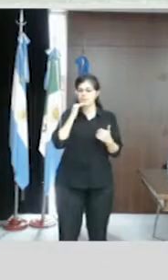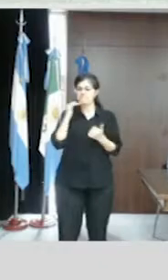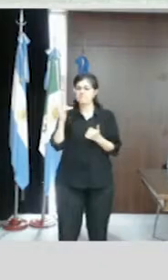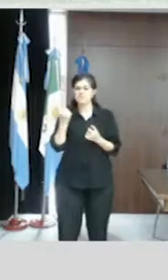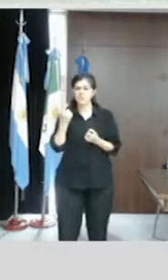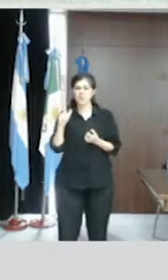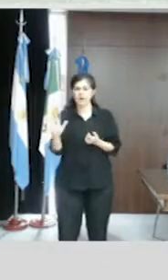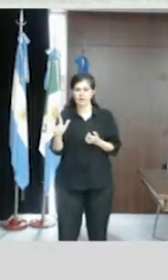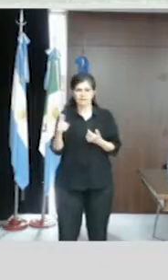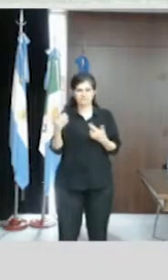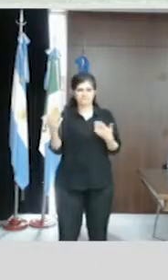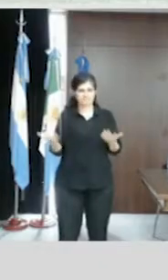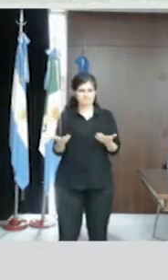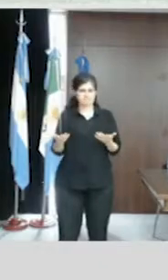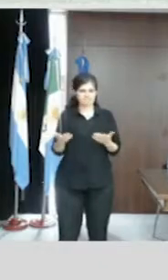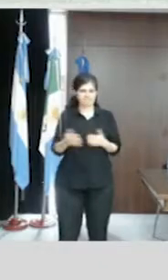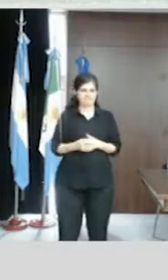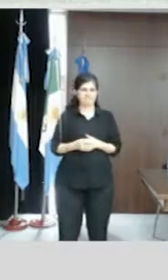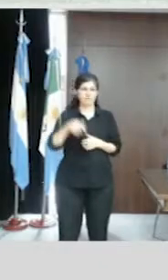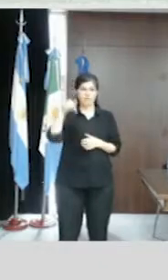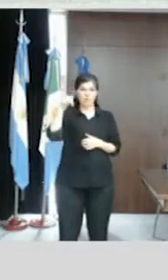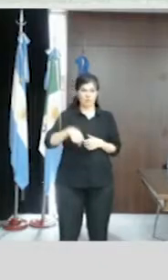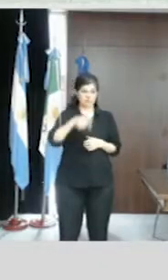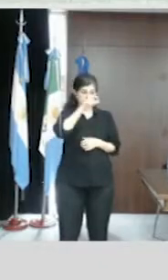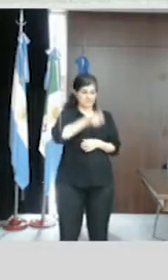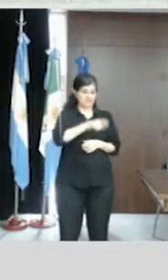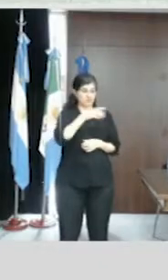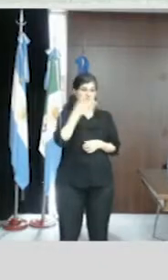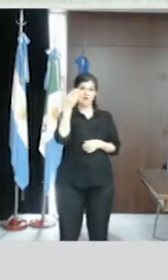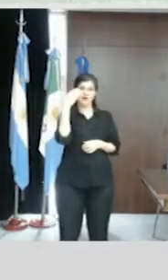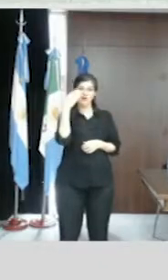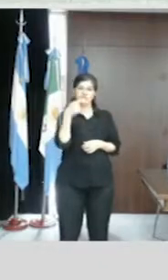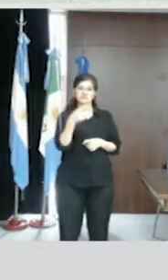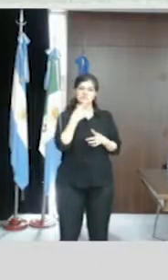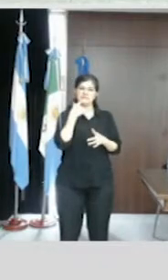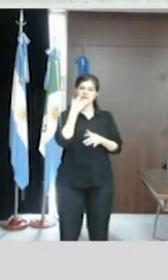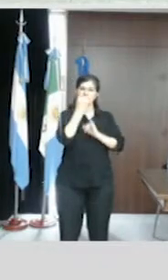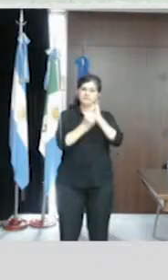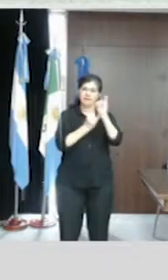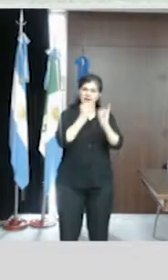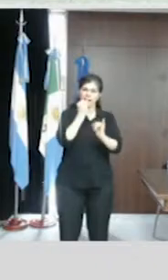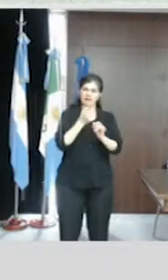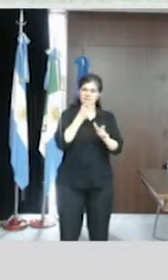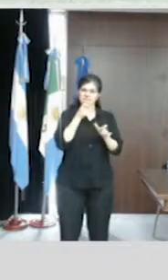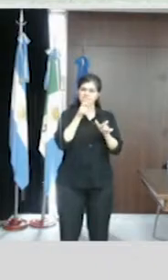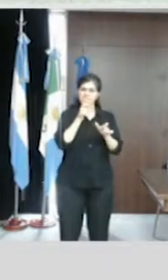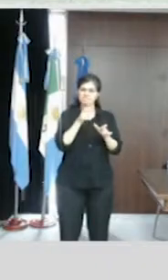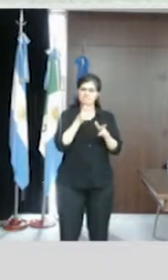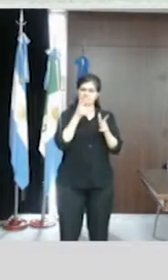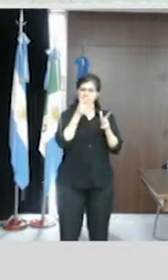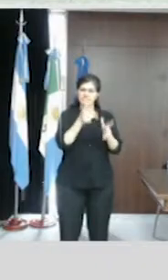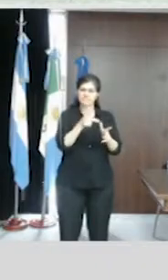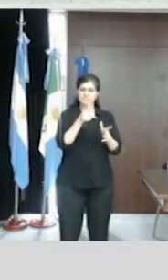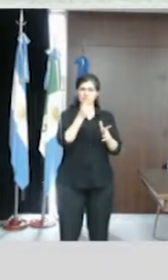di? Hoy una de las disertantes muy bien lo dijo, es cómo